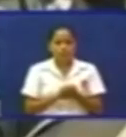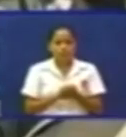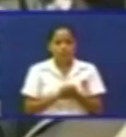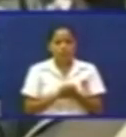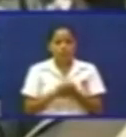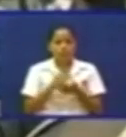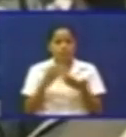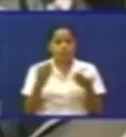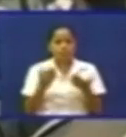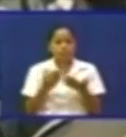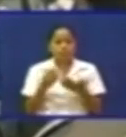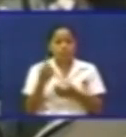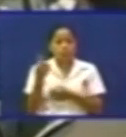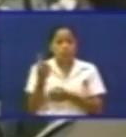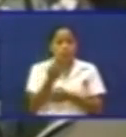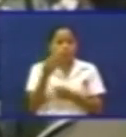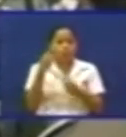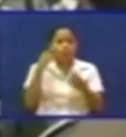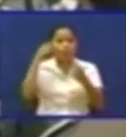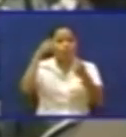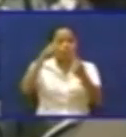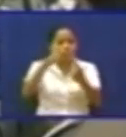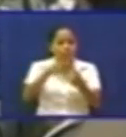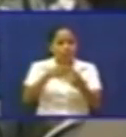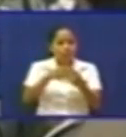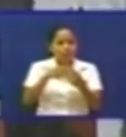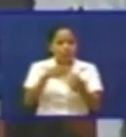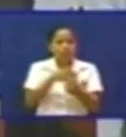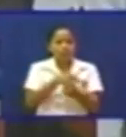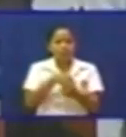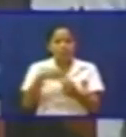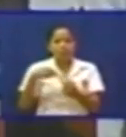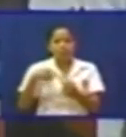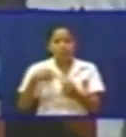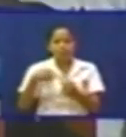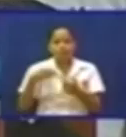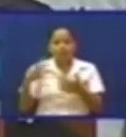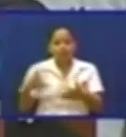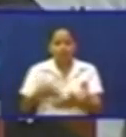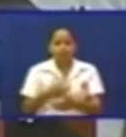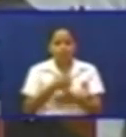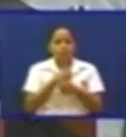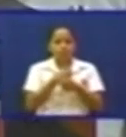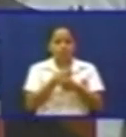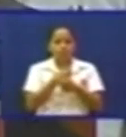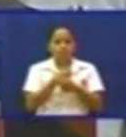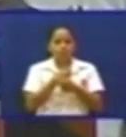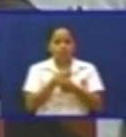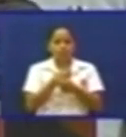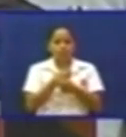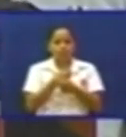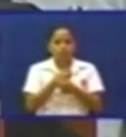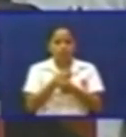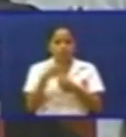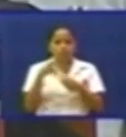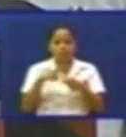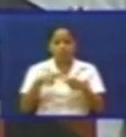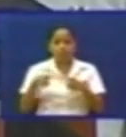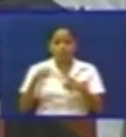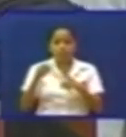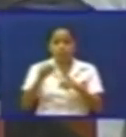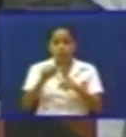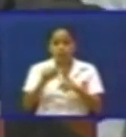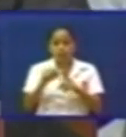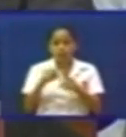fue con el único objetivo de apoderarse del río San